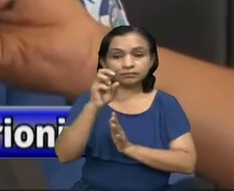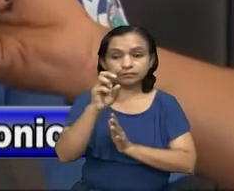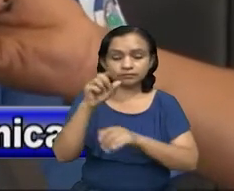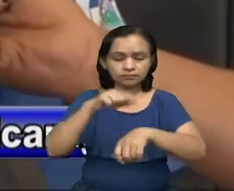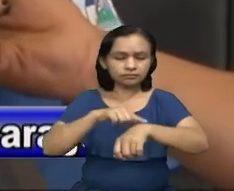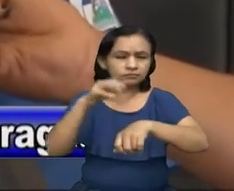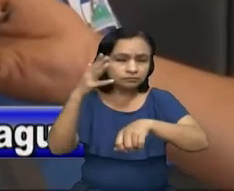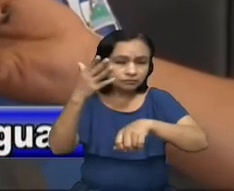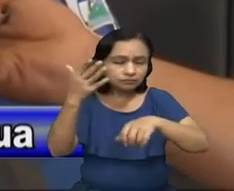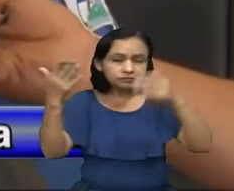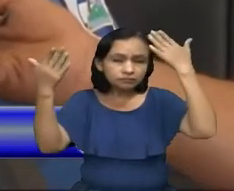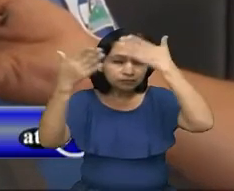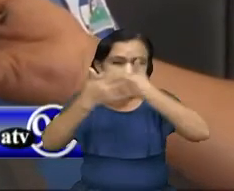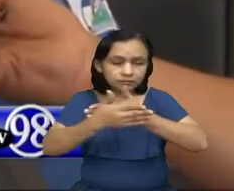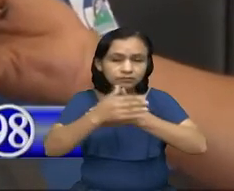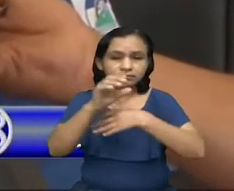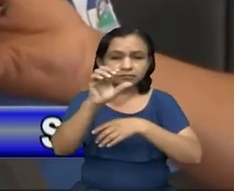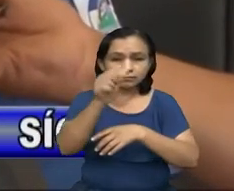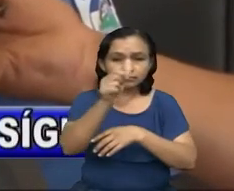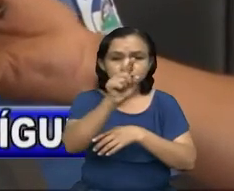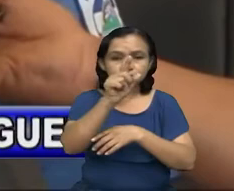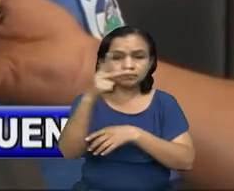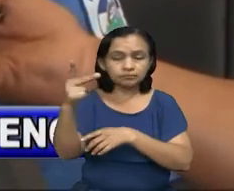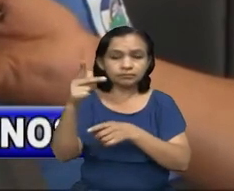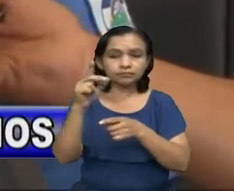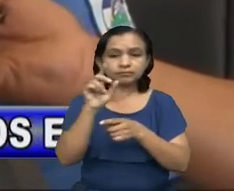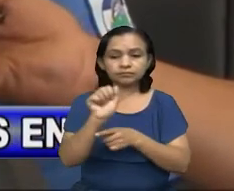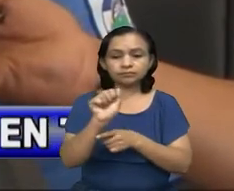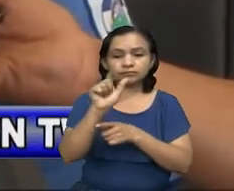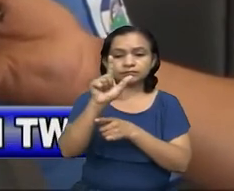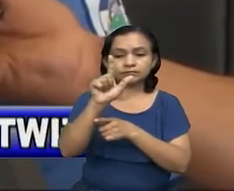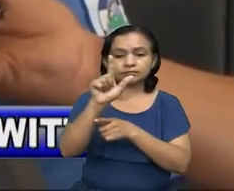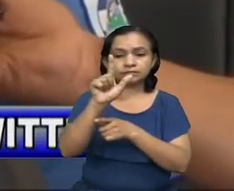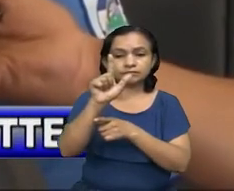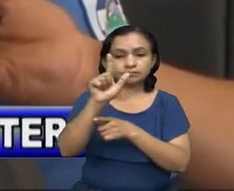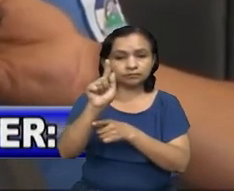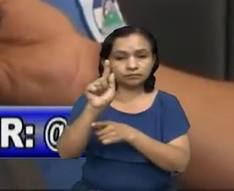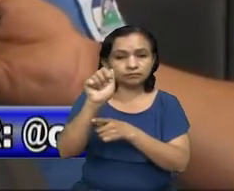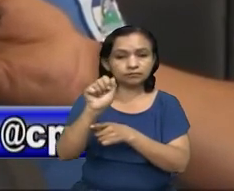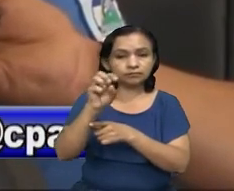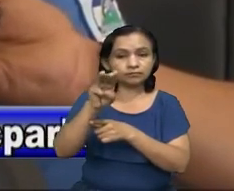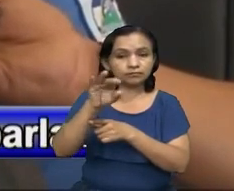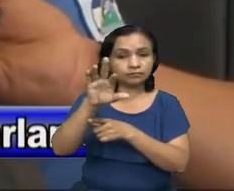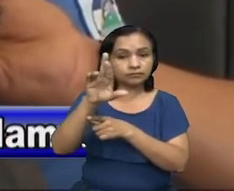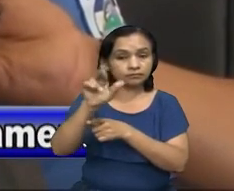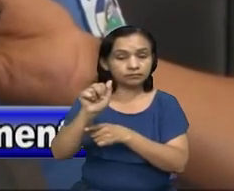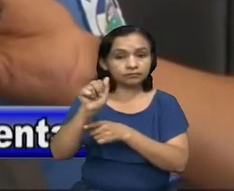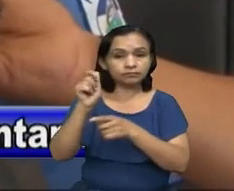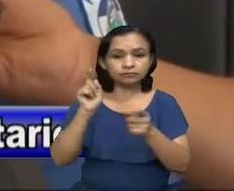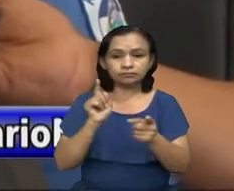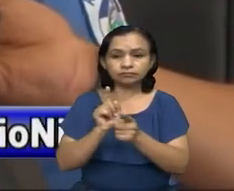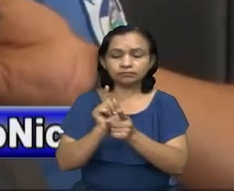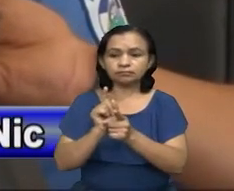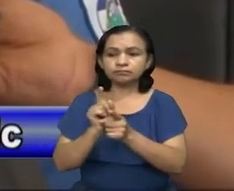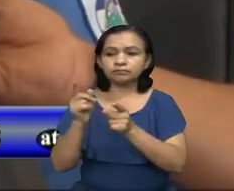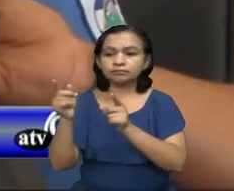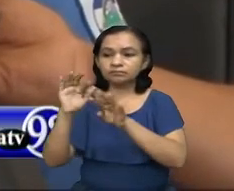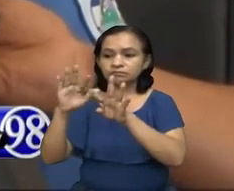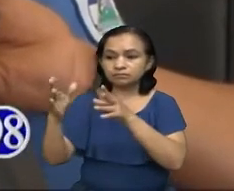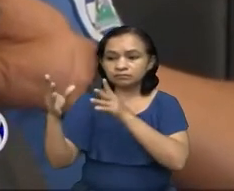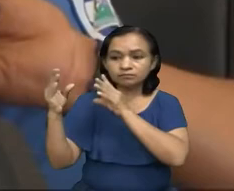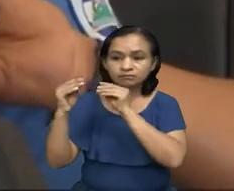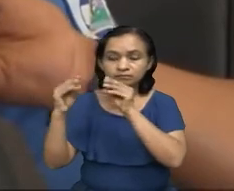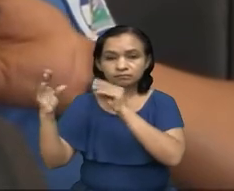en la casa número 618, en el reparto de Altamira de Este, Adrián José Guerrero Echeverry, en contubernio con su cónyuge,